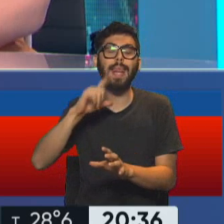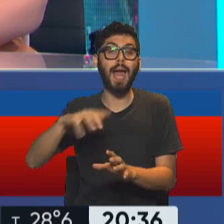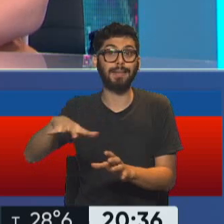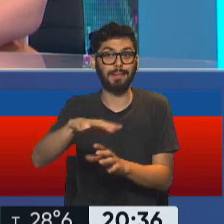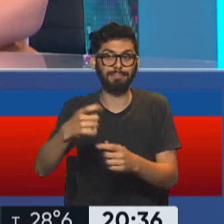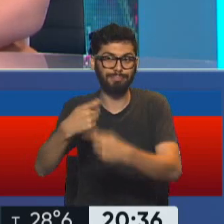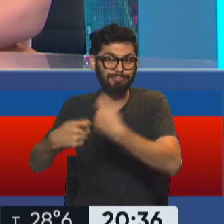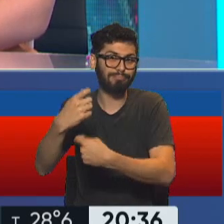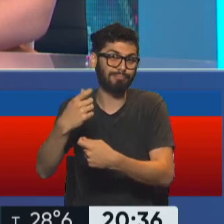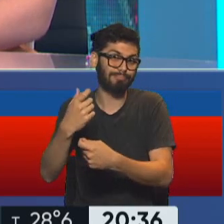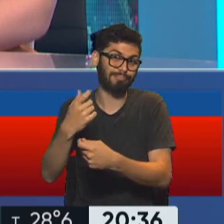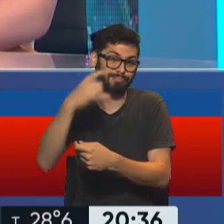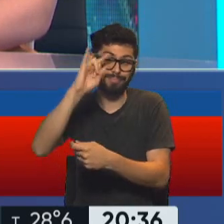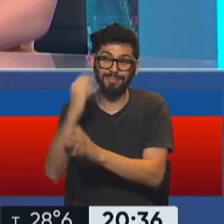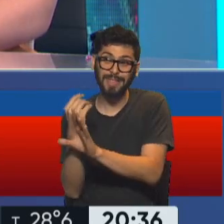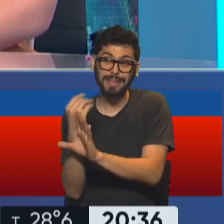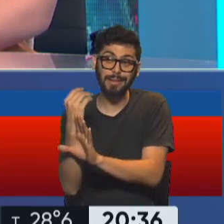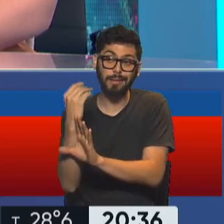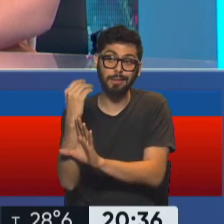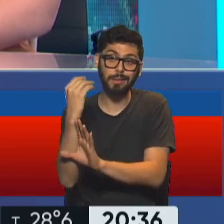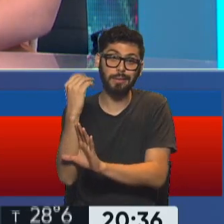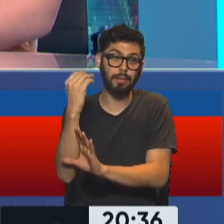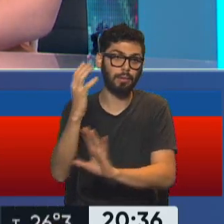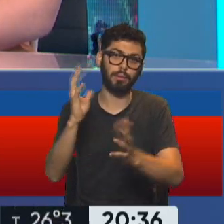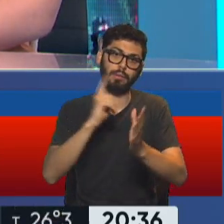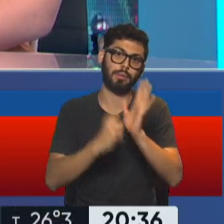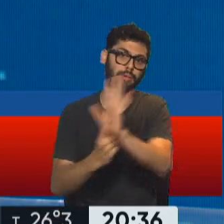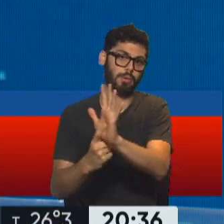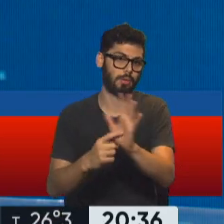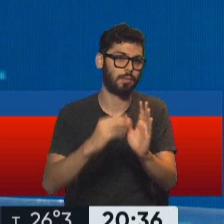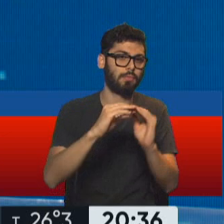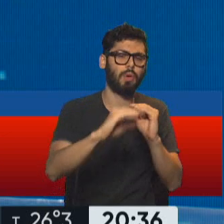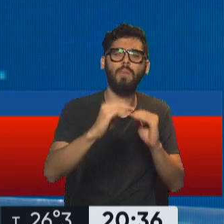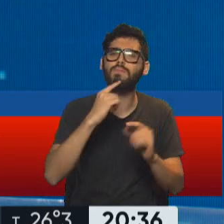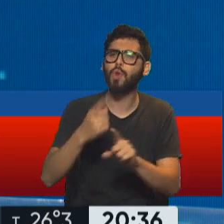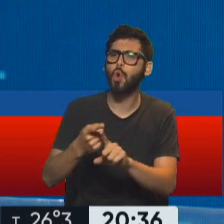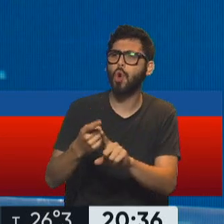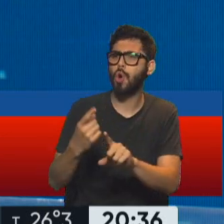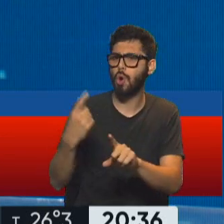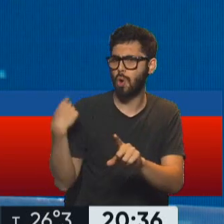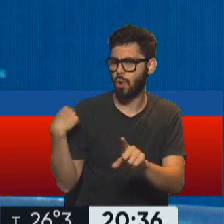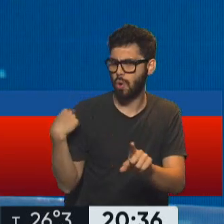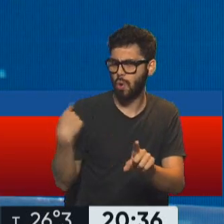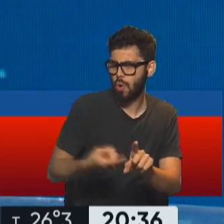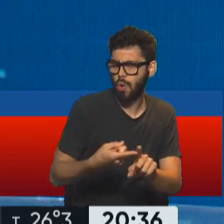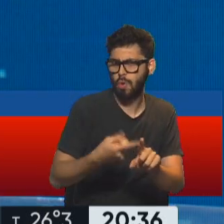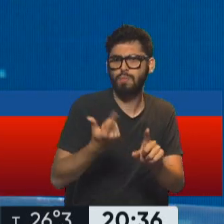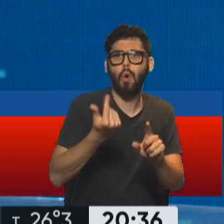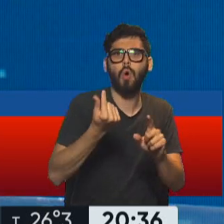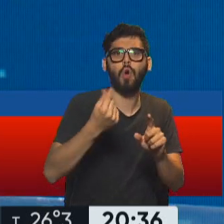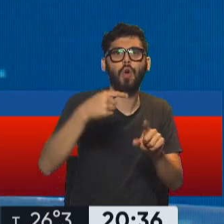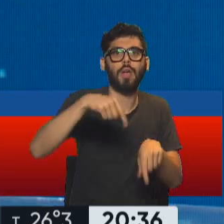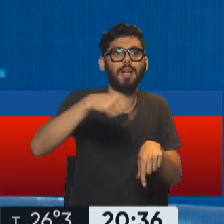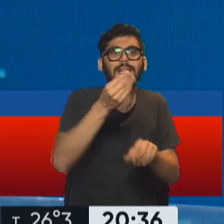a trasladarse a precios? ¿Congelamiento qué quiere decir? ¿Al precio de cuándo? ¿Retroactivo a cuándo? ¿A hoy? ¿A hoy, claro? Que durante el fin de semana